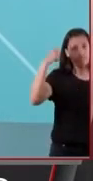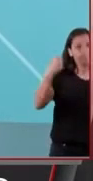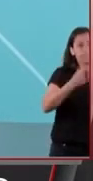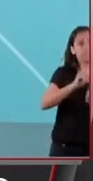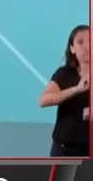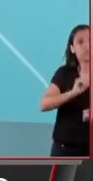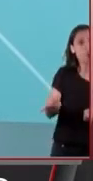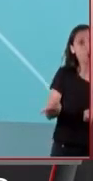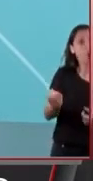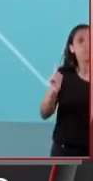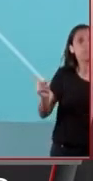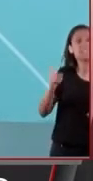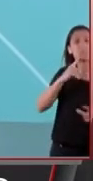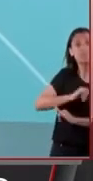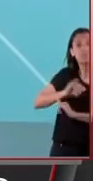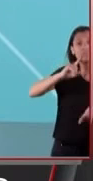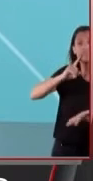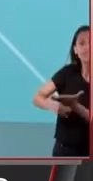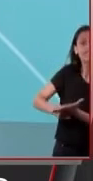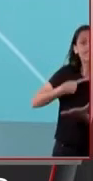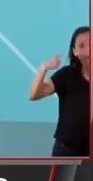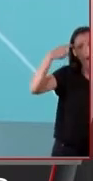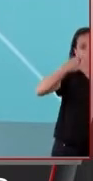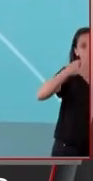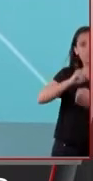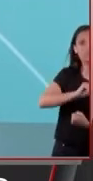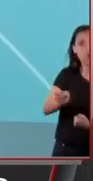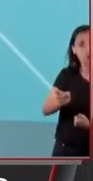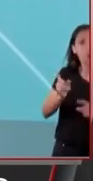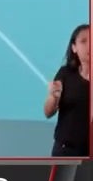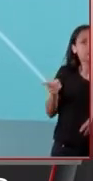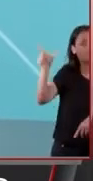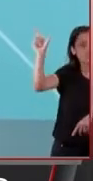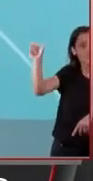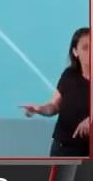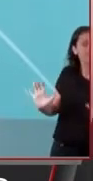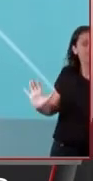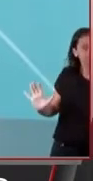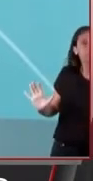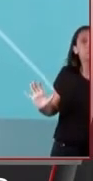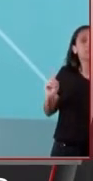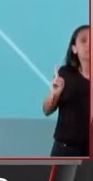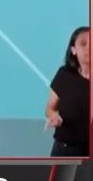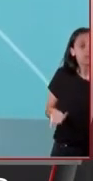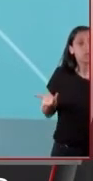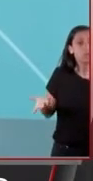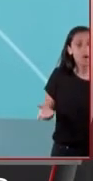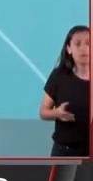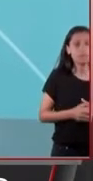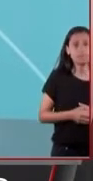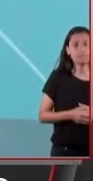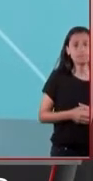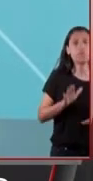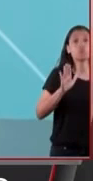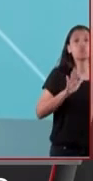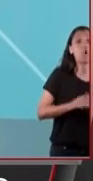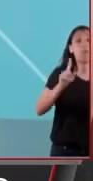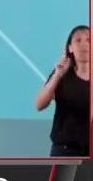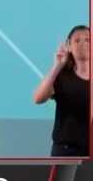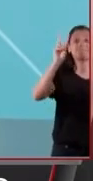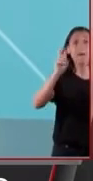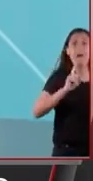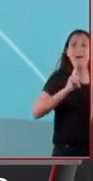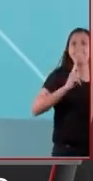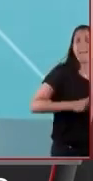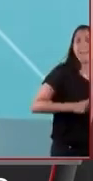2015-2019 y 2019-2023. Esto es lo que dice en la presentación. Pero ahí agregan que la eventual reelección de